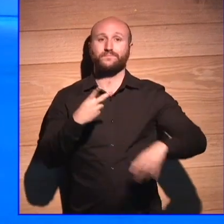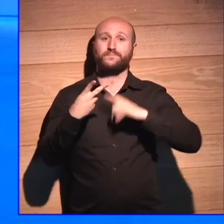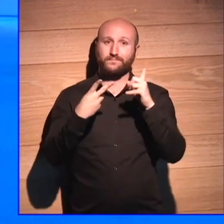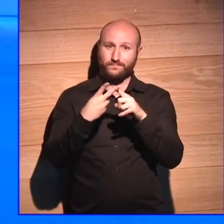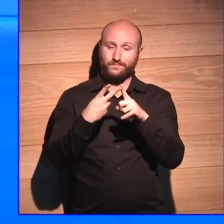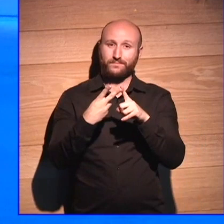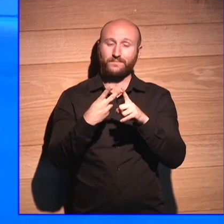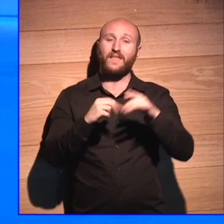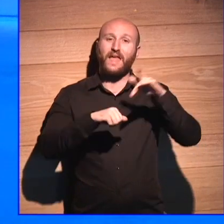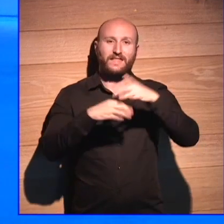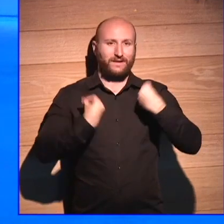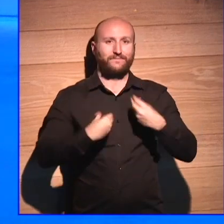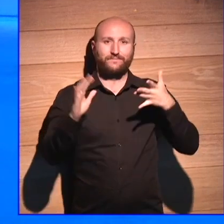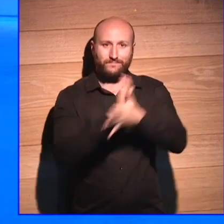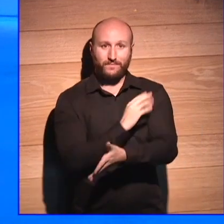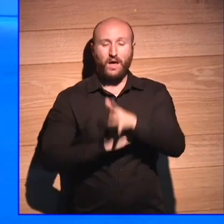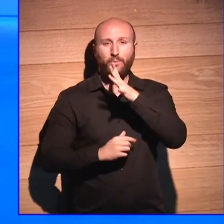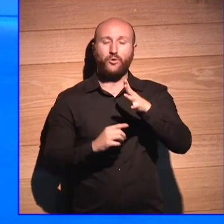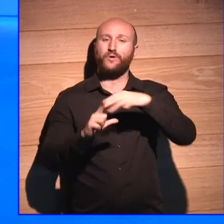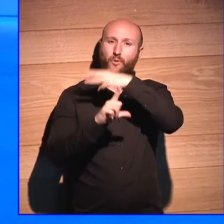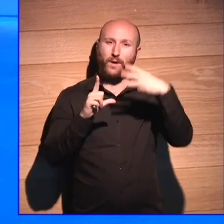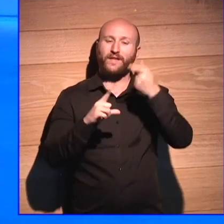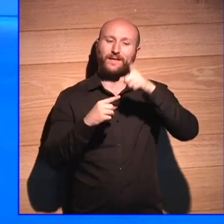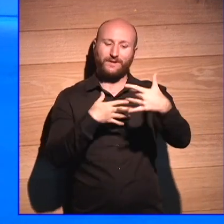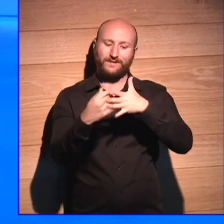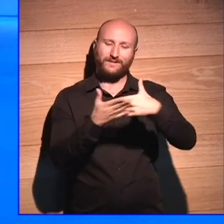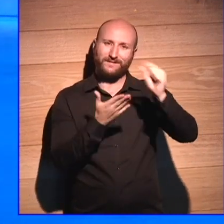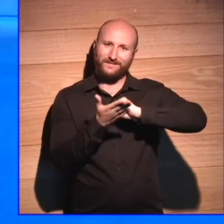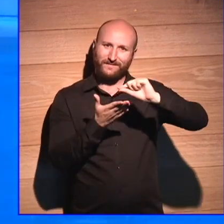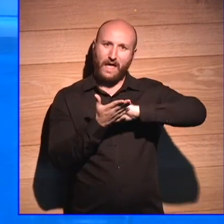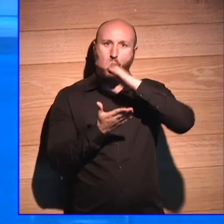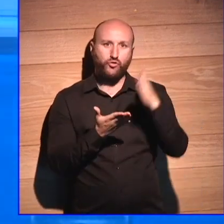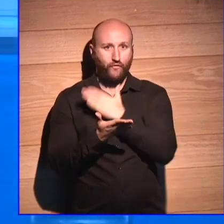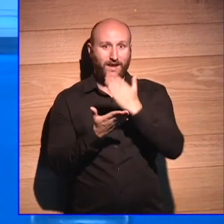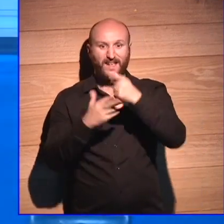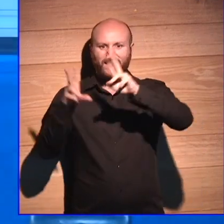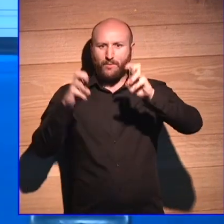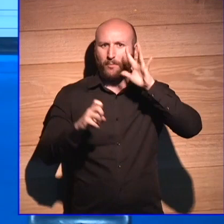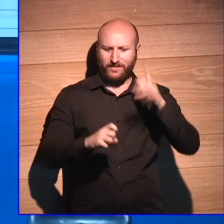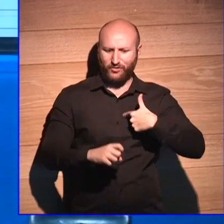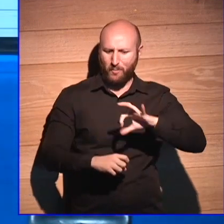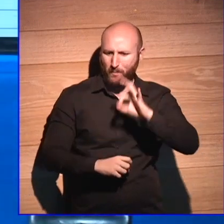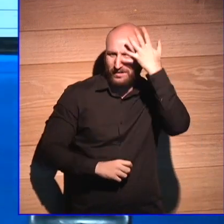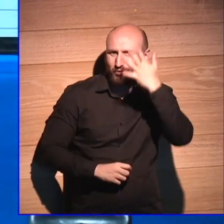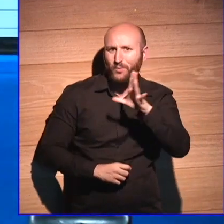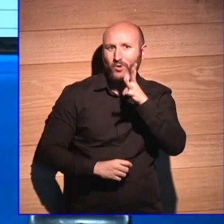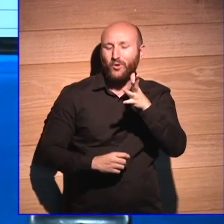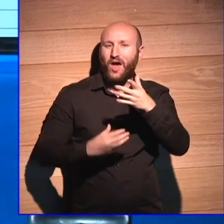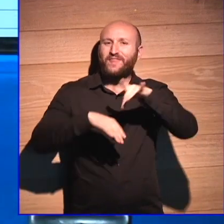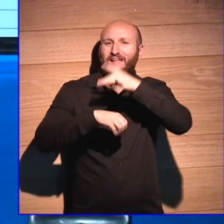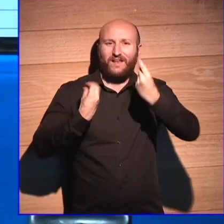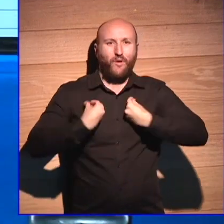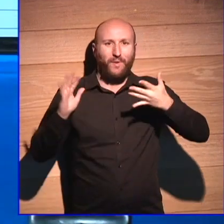hay webs. Yo he escrito una novela también de este tema y pensaba que me lo inventaba, esto de la inmortalidad